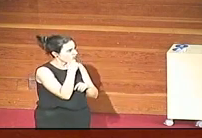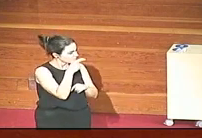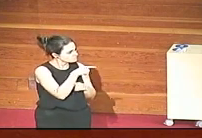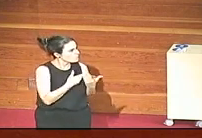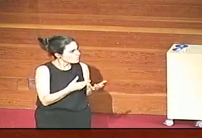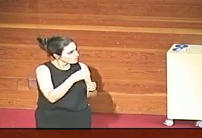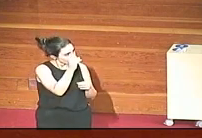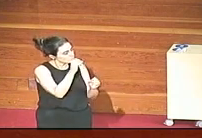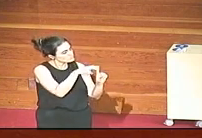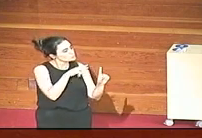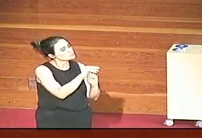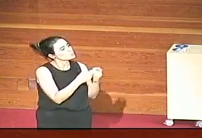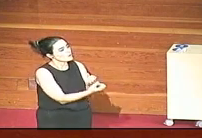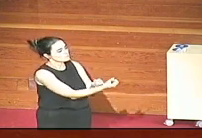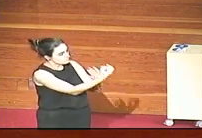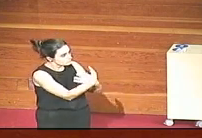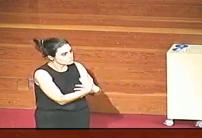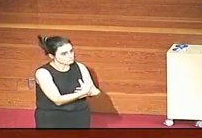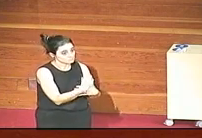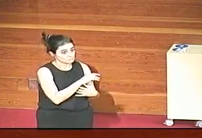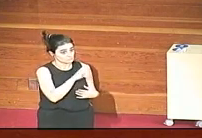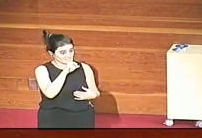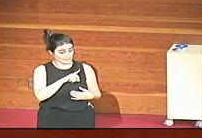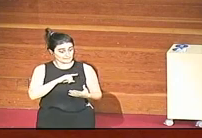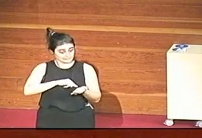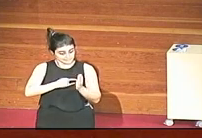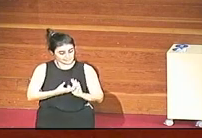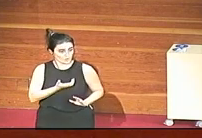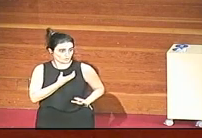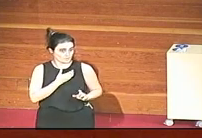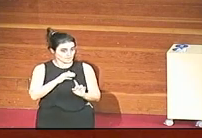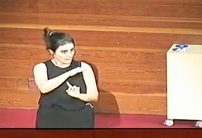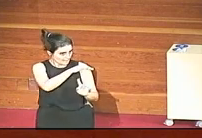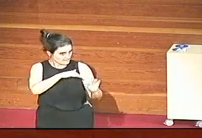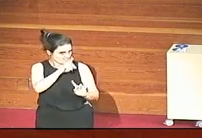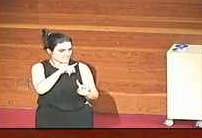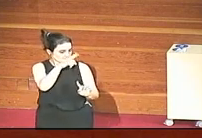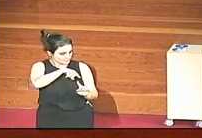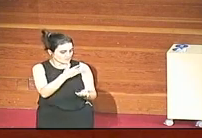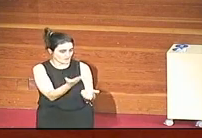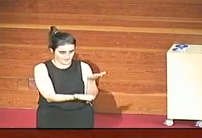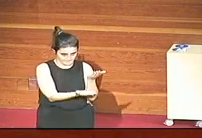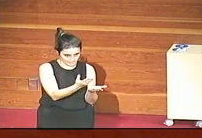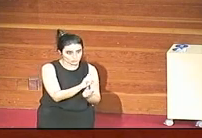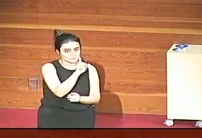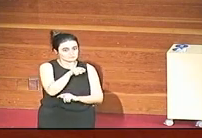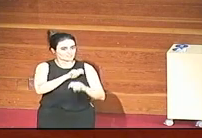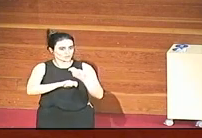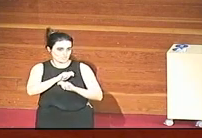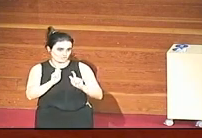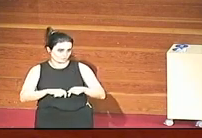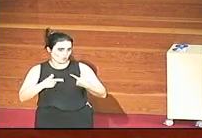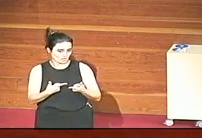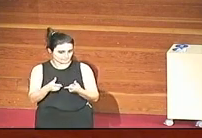de su versión pero bueno luego habrá técnicos municipales de medio ambiente que evalúen eso habrán asociaciones ecologistas también